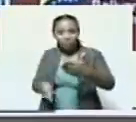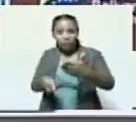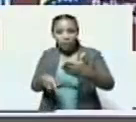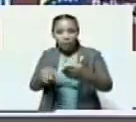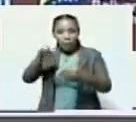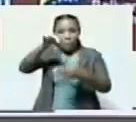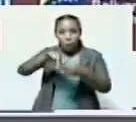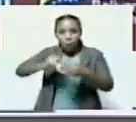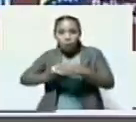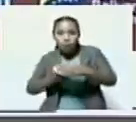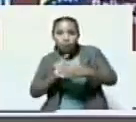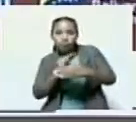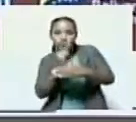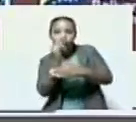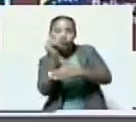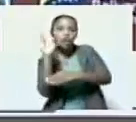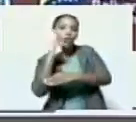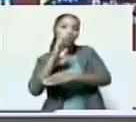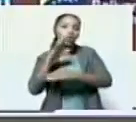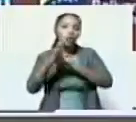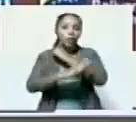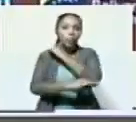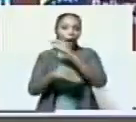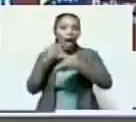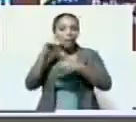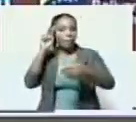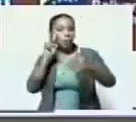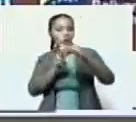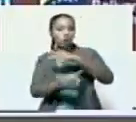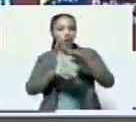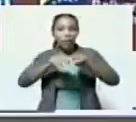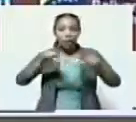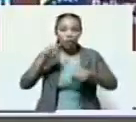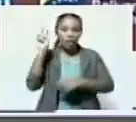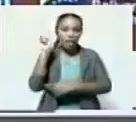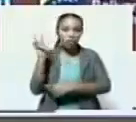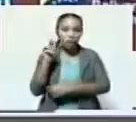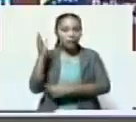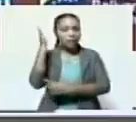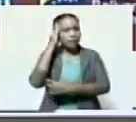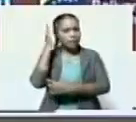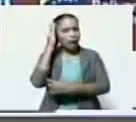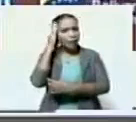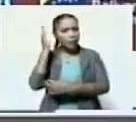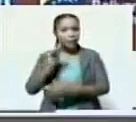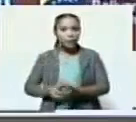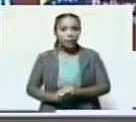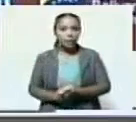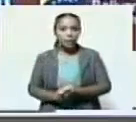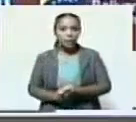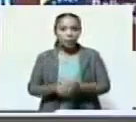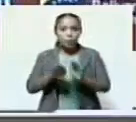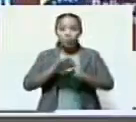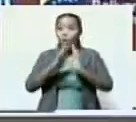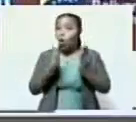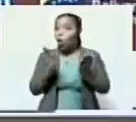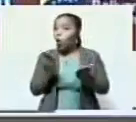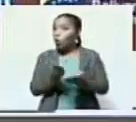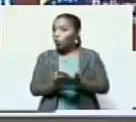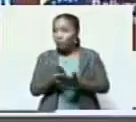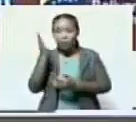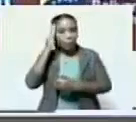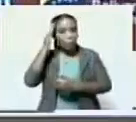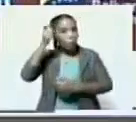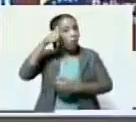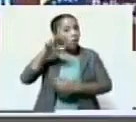cultivos ilícitos que pretenden proyectarse a territorio venezolano, sabiendo el mundo, sabiendo el pueblo